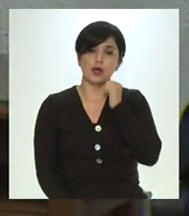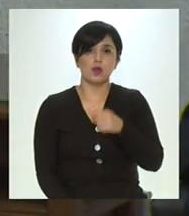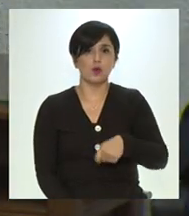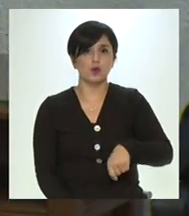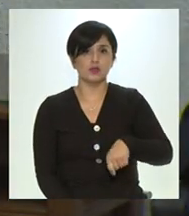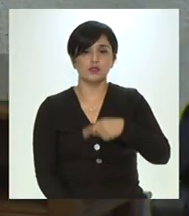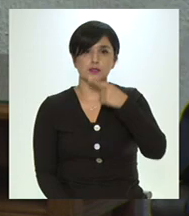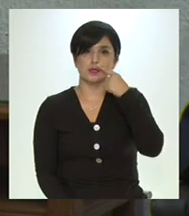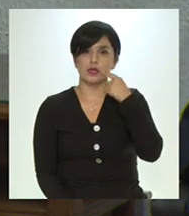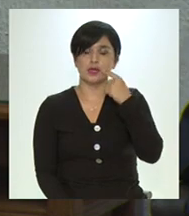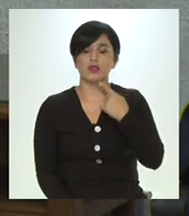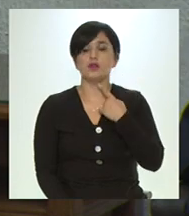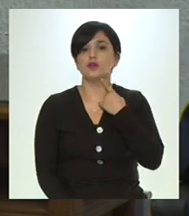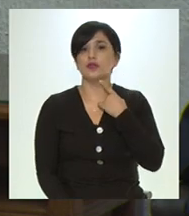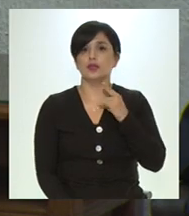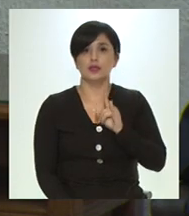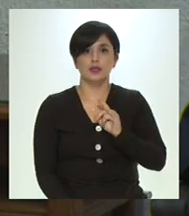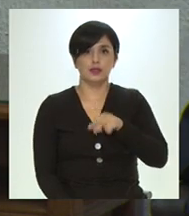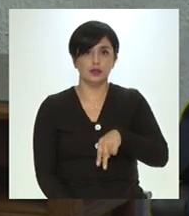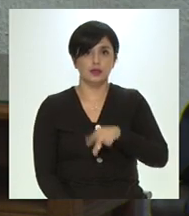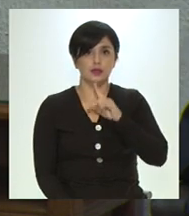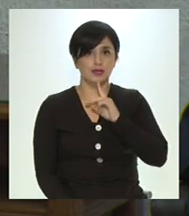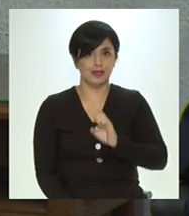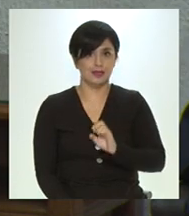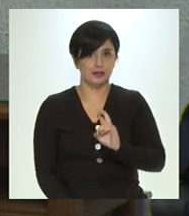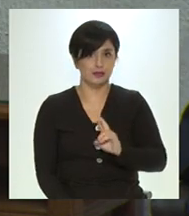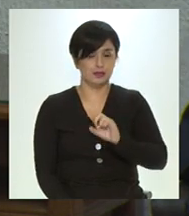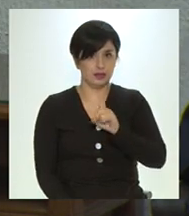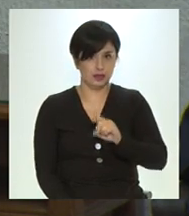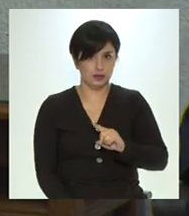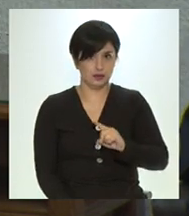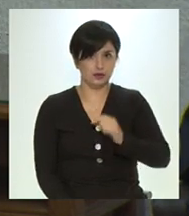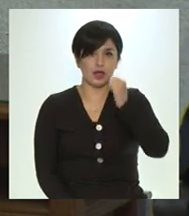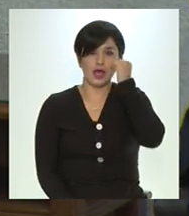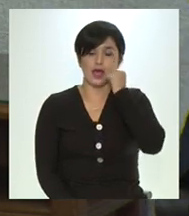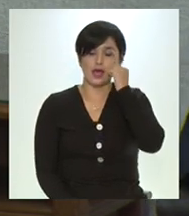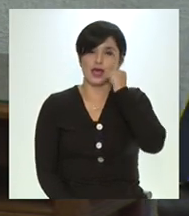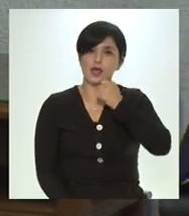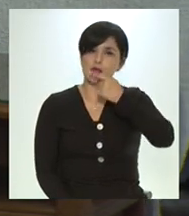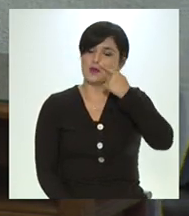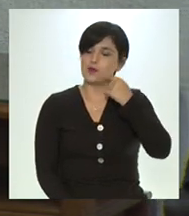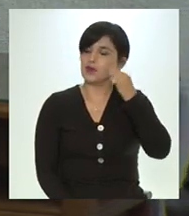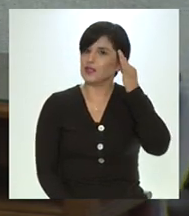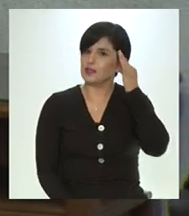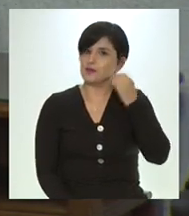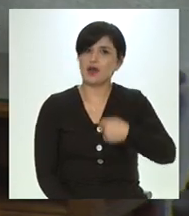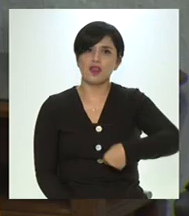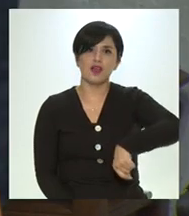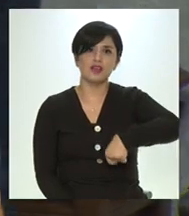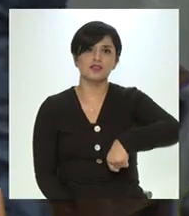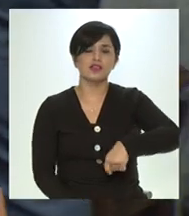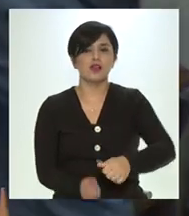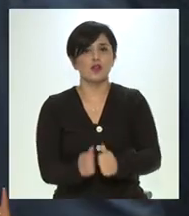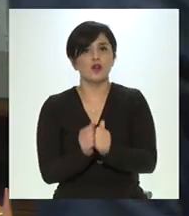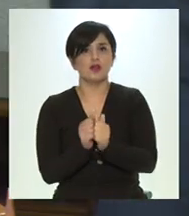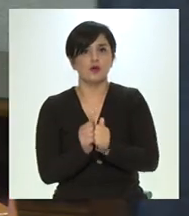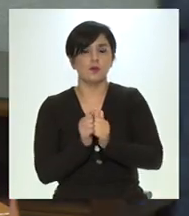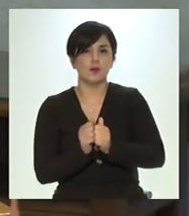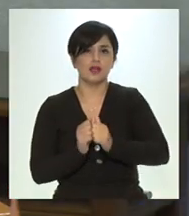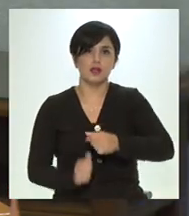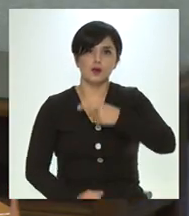rabíndranath quinteros estimadas y estimados colegas senadoras y senadores